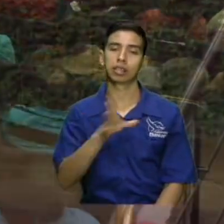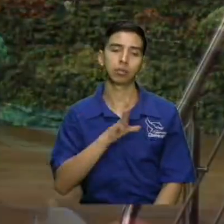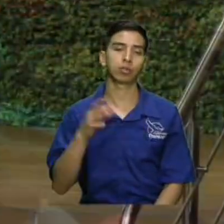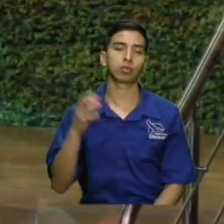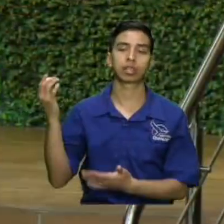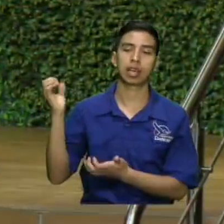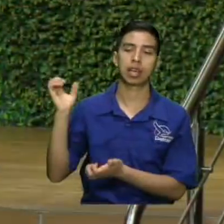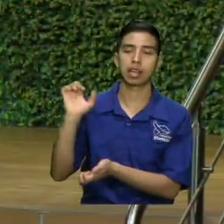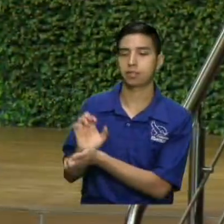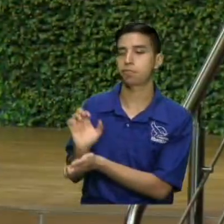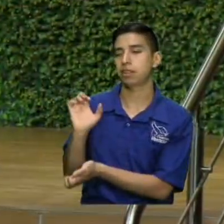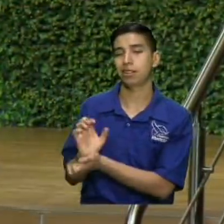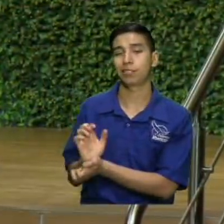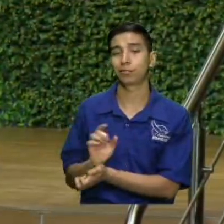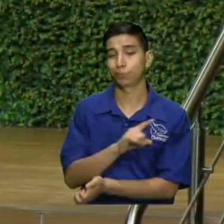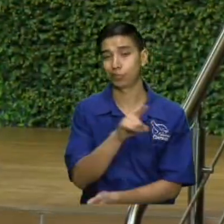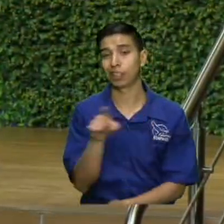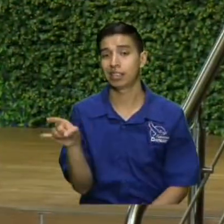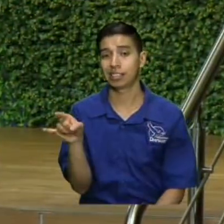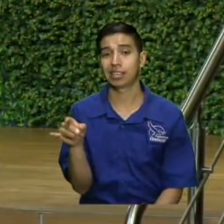A mí se hubiera visto,